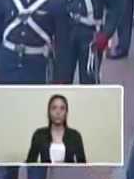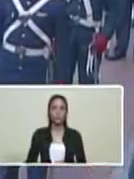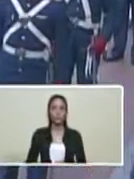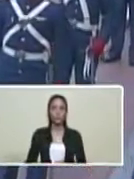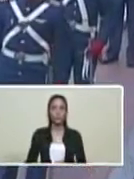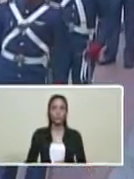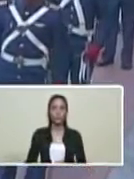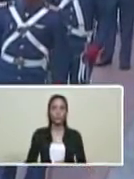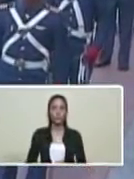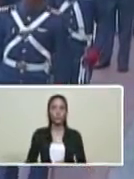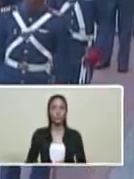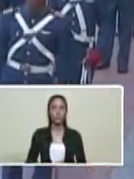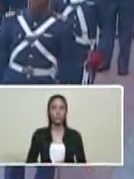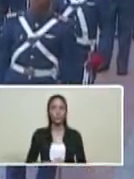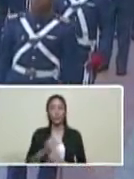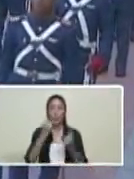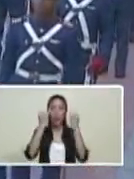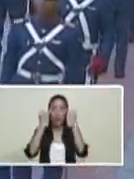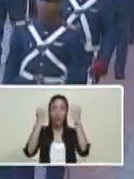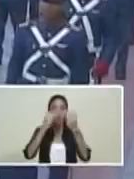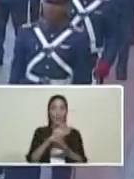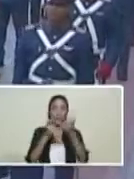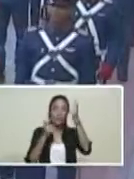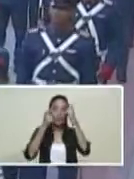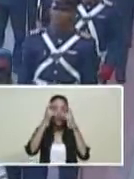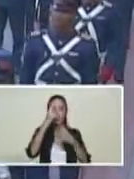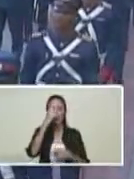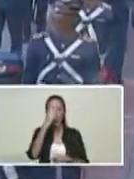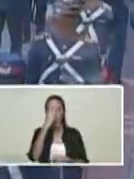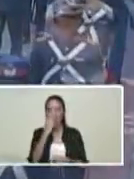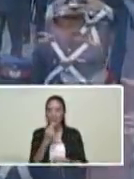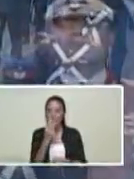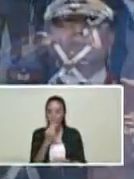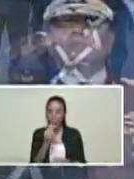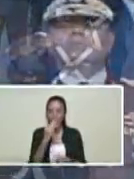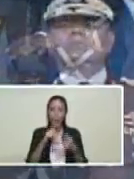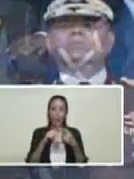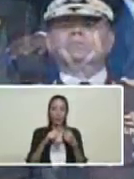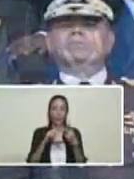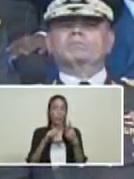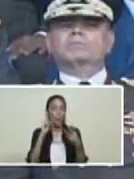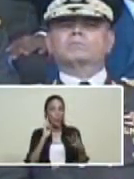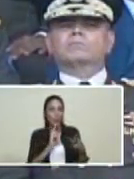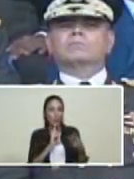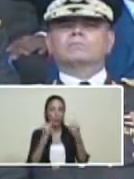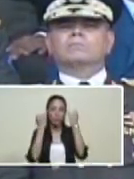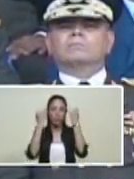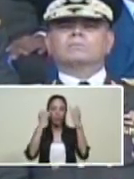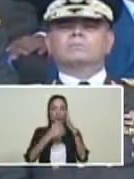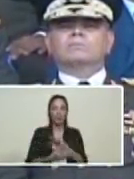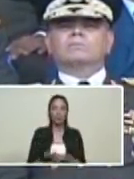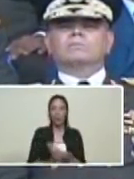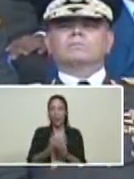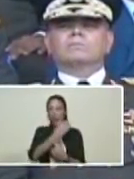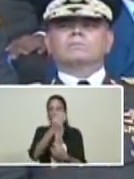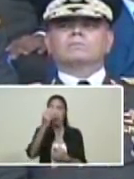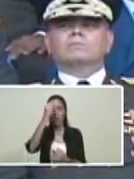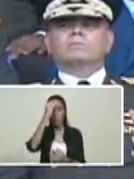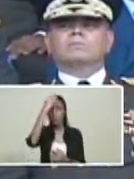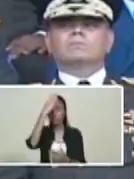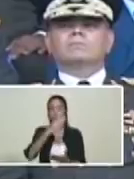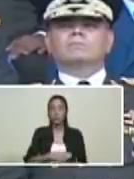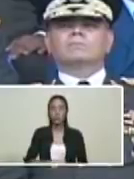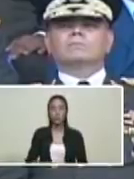del samur ismo del chavismo llegar hasta el último soldado